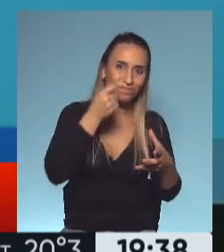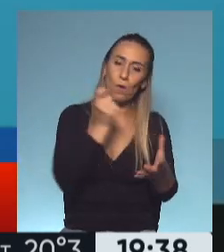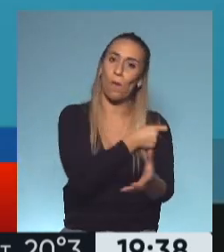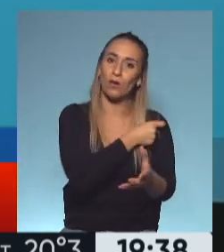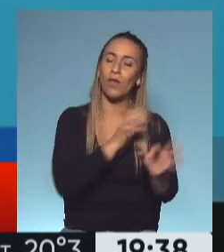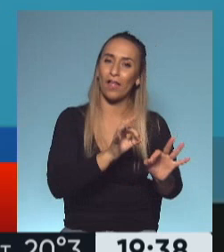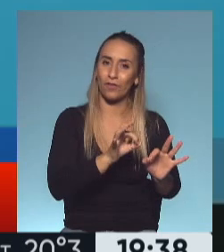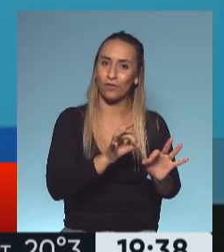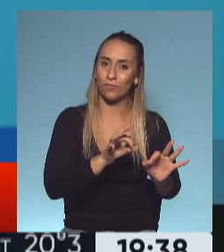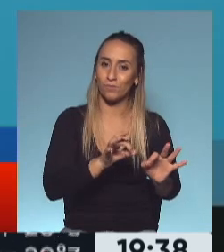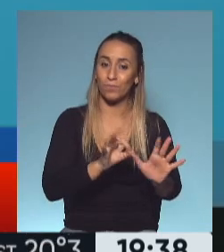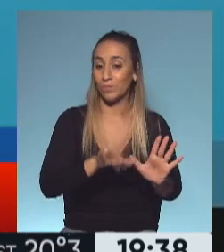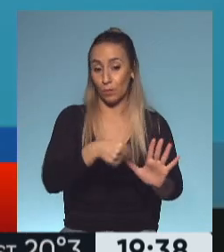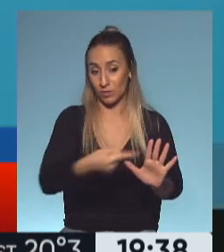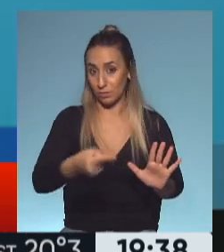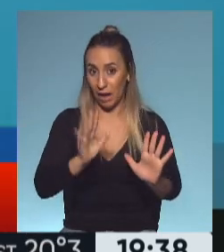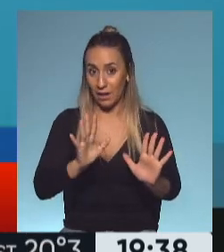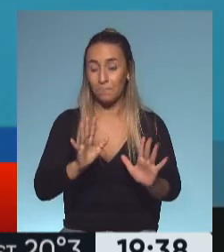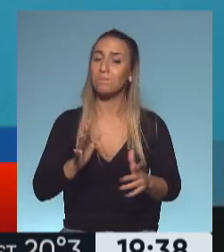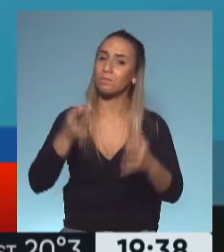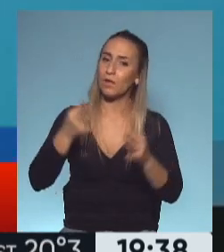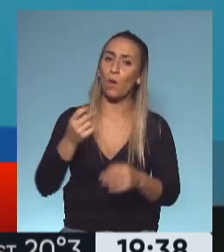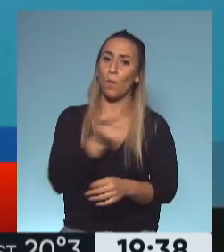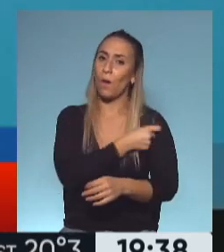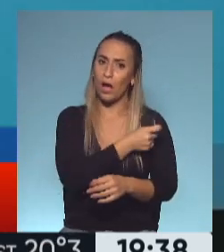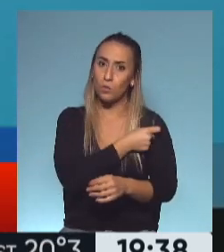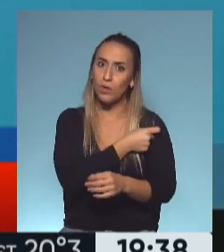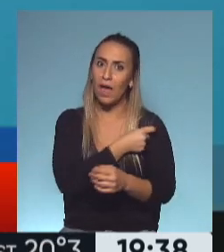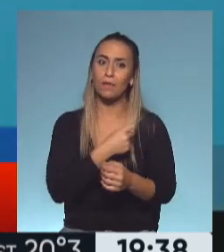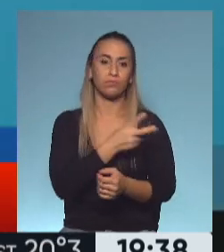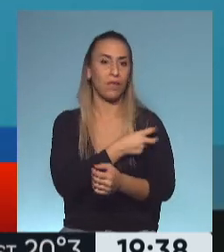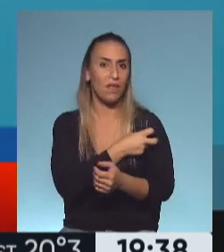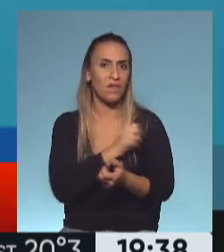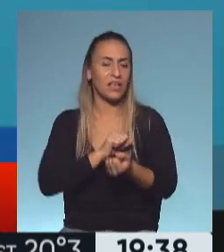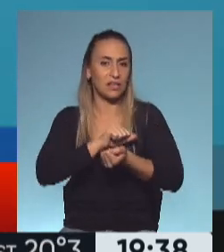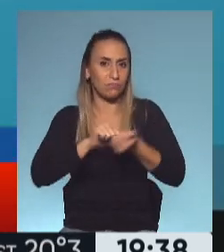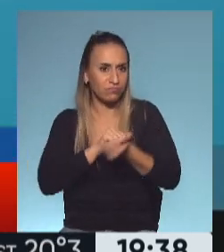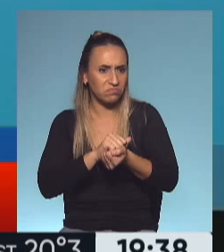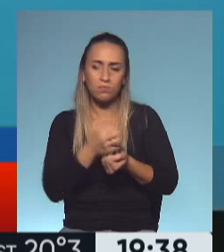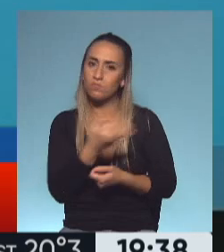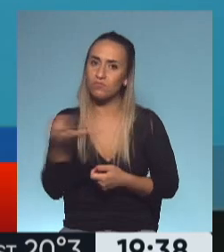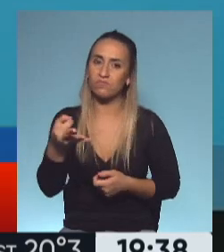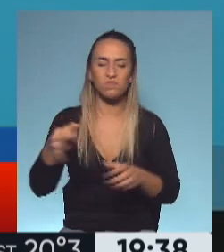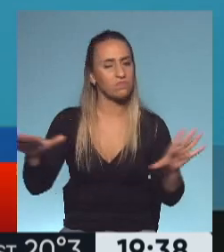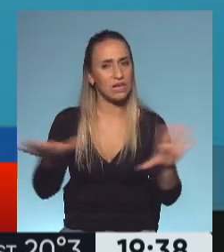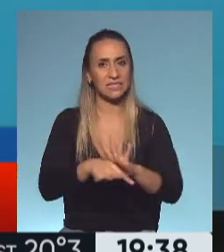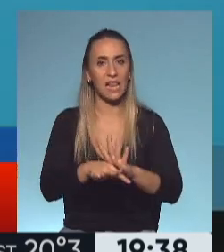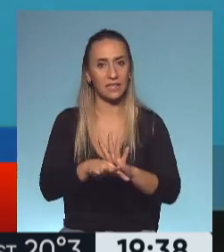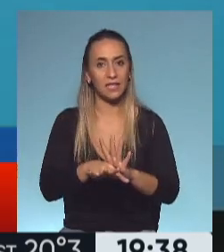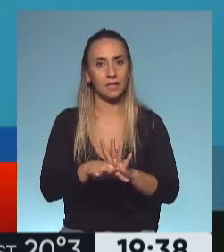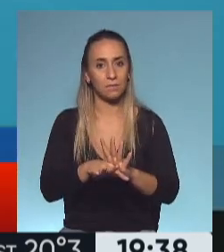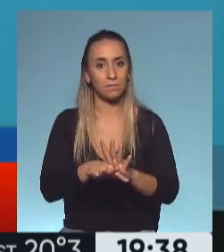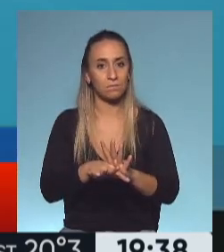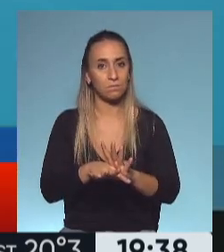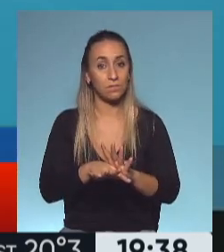decir que la efectividad de las vacunas ha resultado excelente.